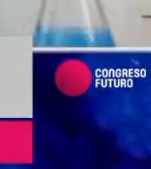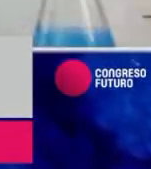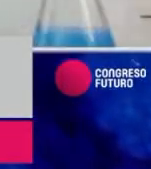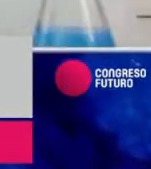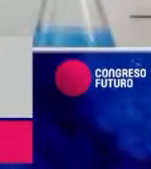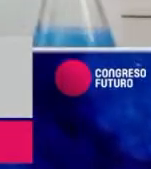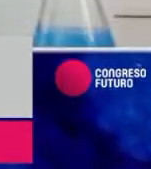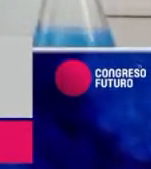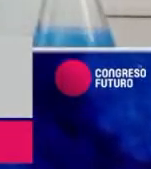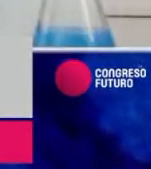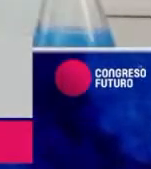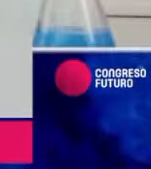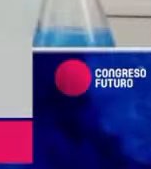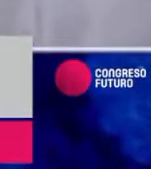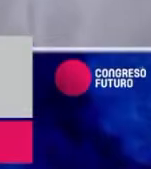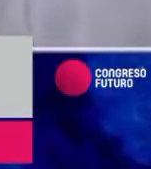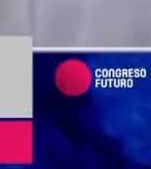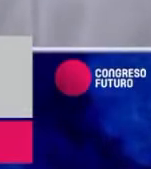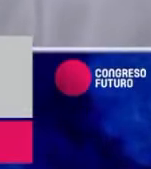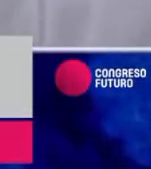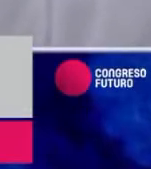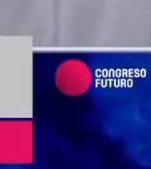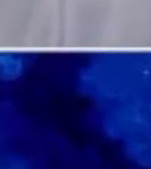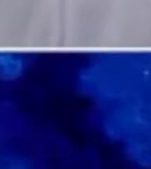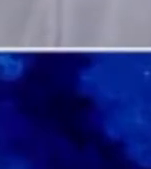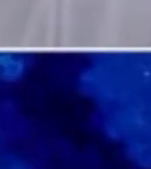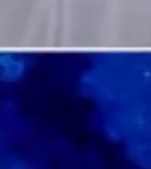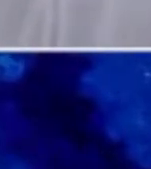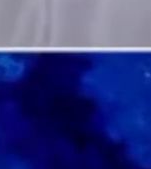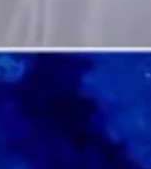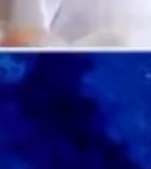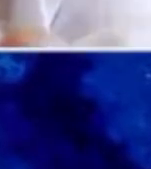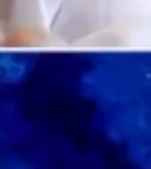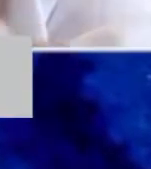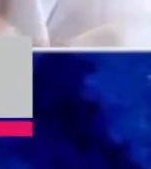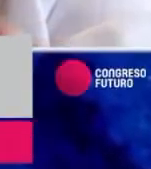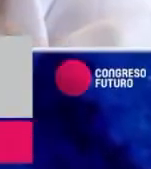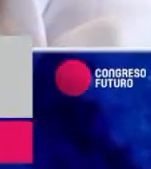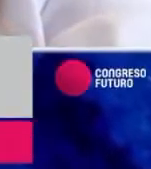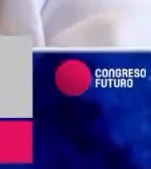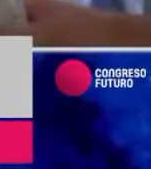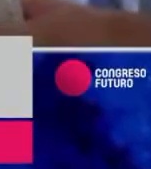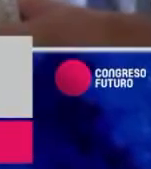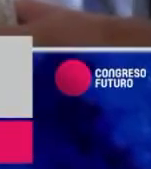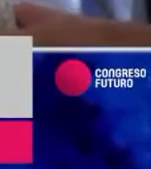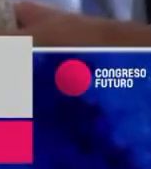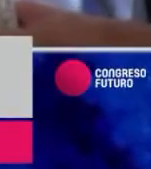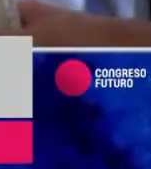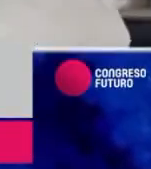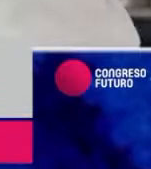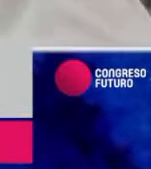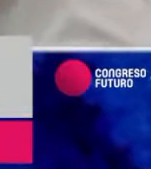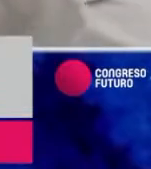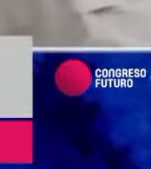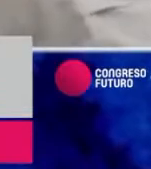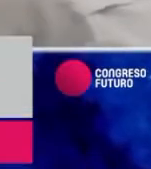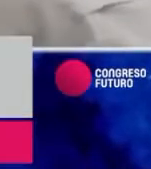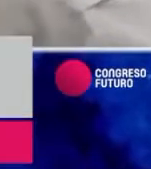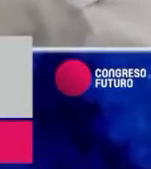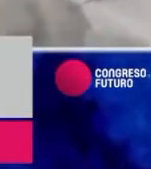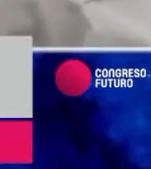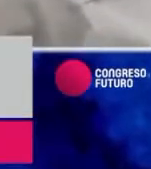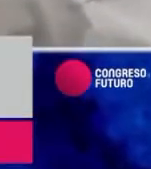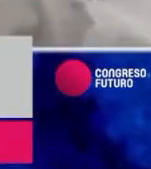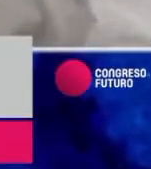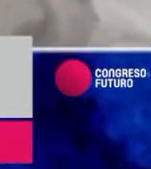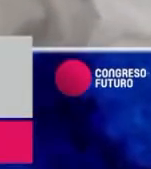por el paradigma, vedados. Ahora, es bien interesante porque tanto Naciones Unidas como el mundo científico en